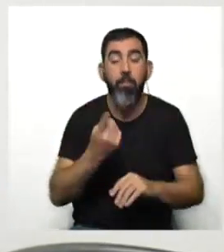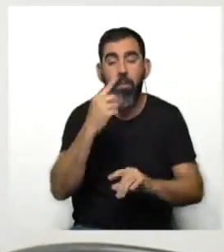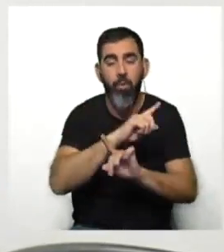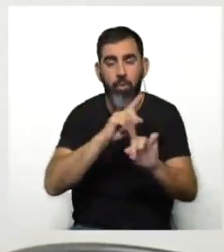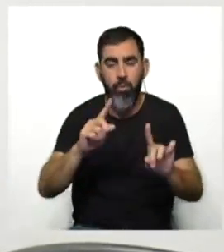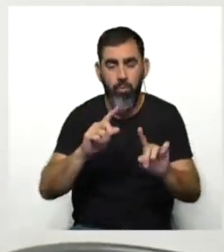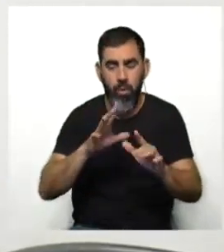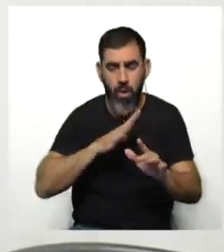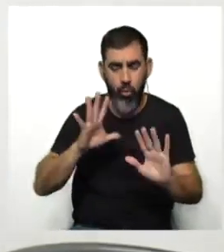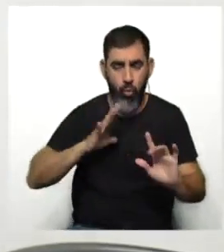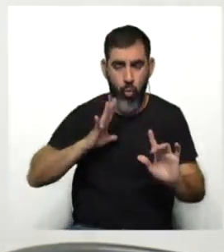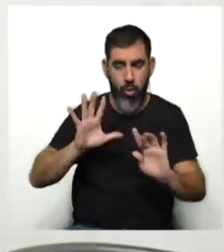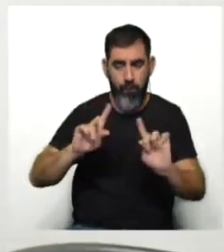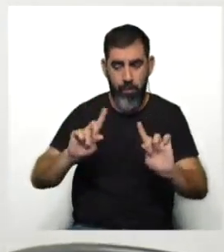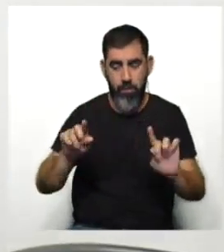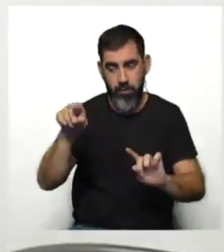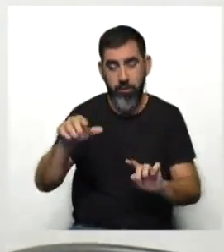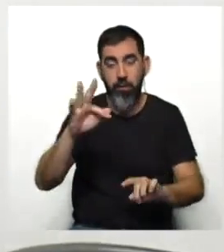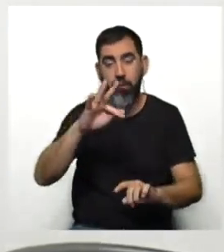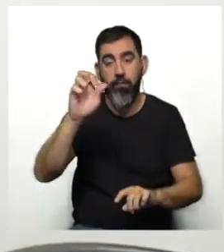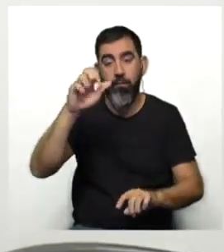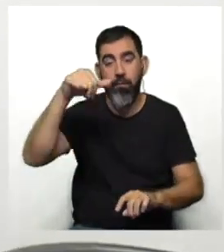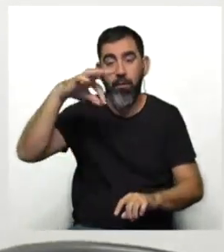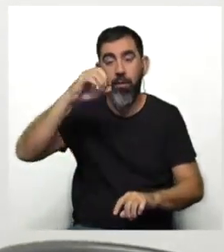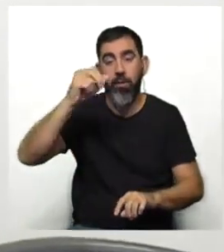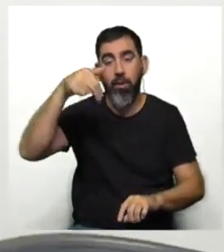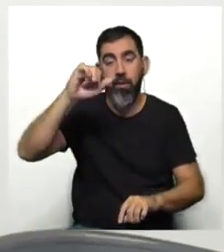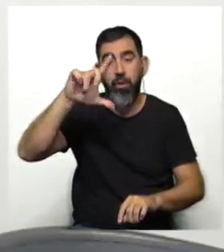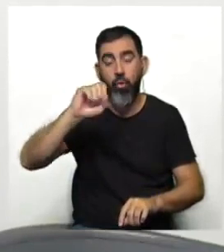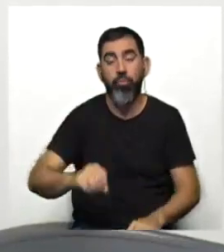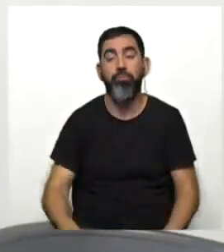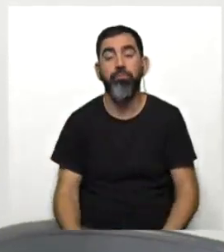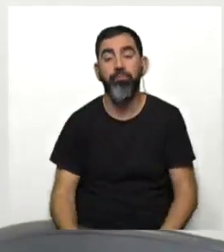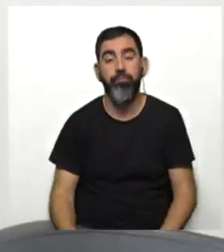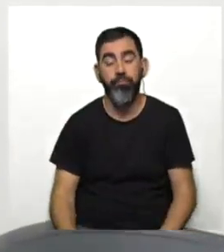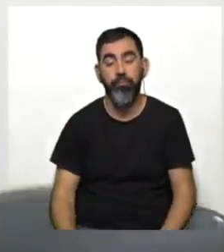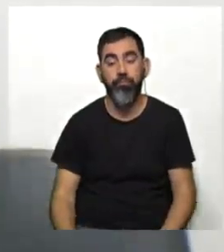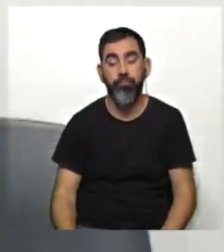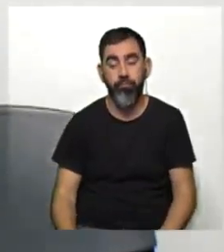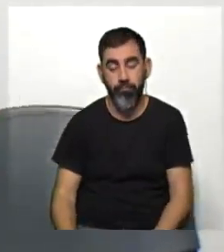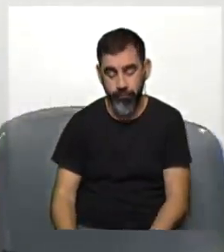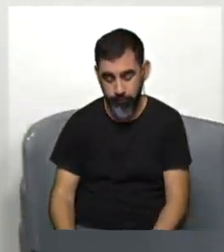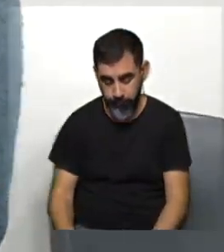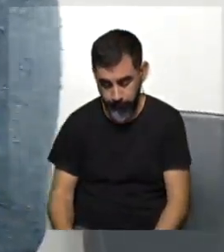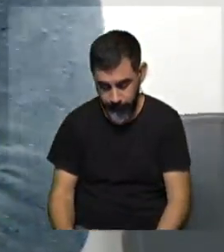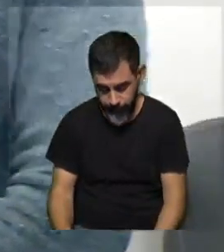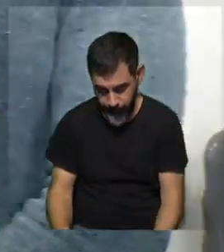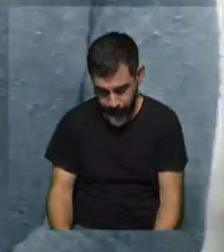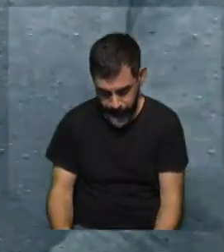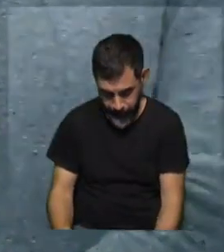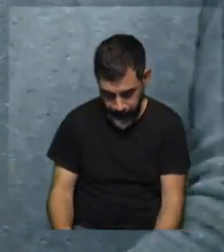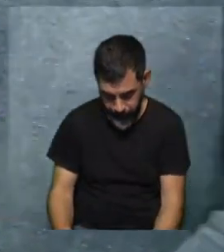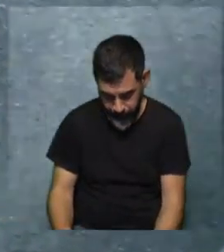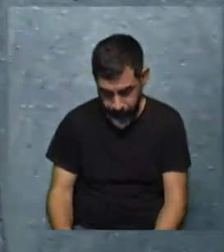hay una escala mayor el uso de estas sustancias con uso indebido bien rosina nos sumamos entonces a